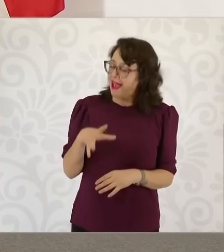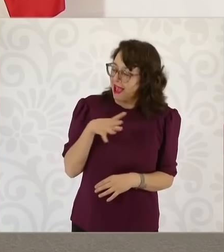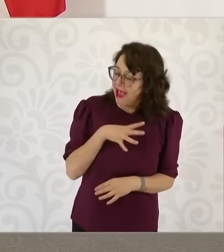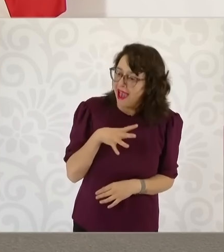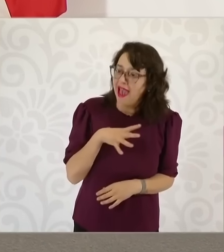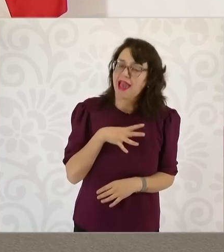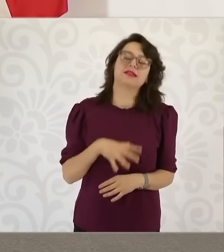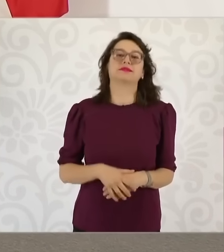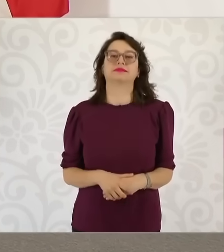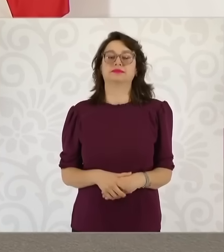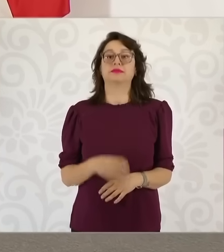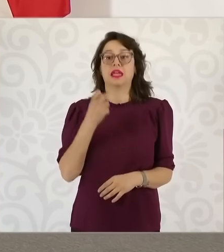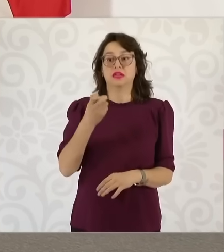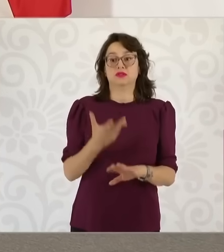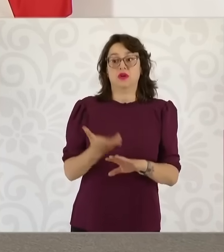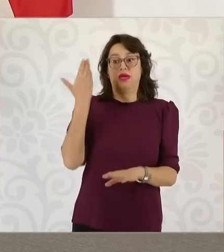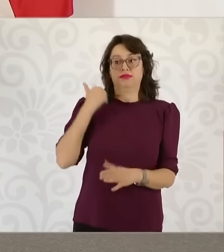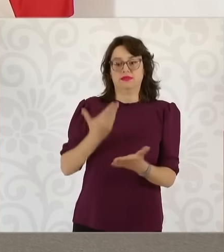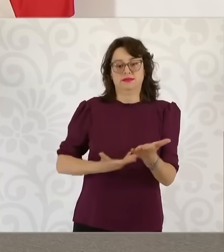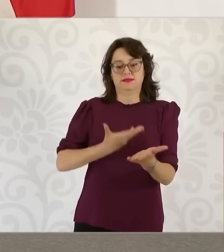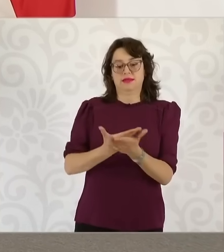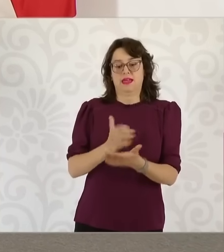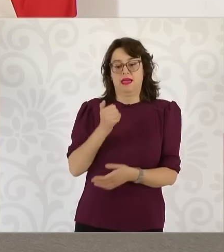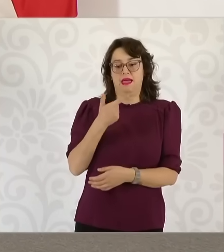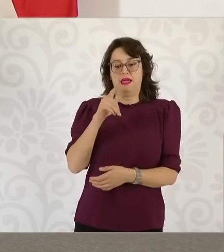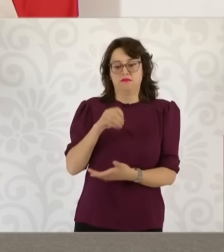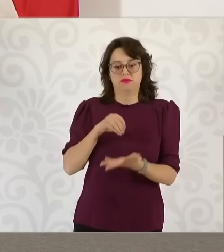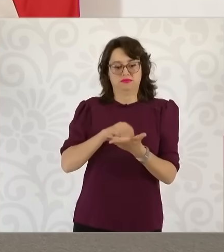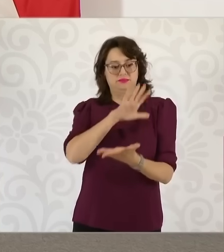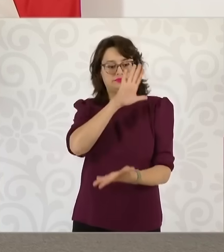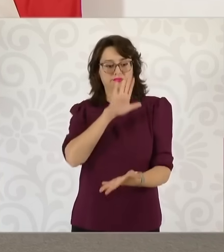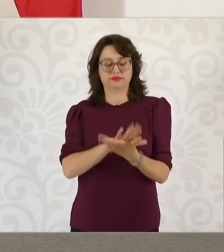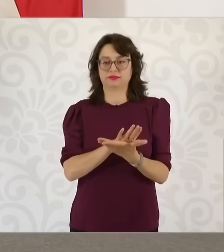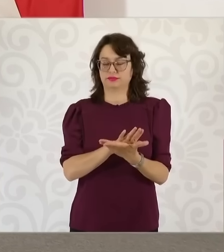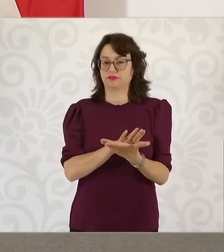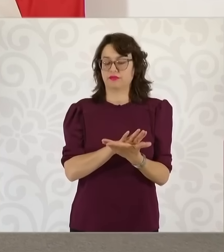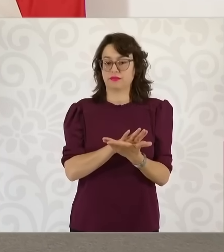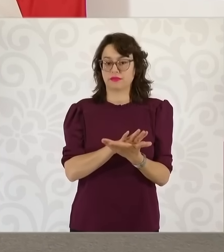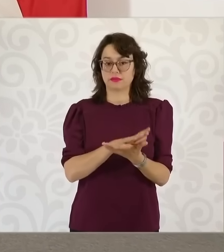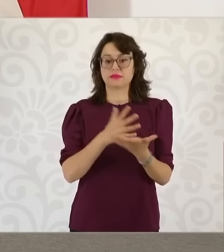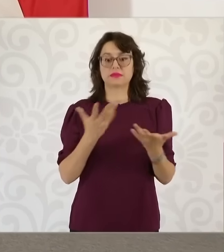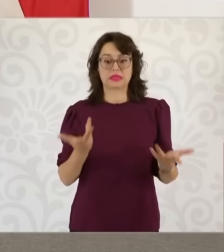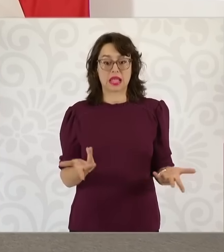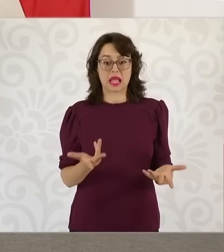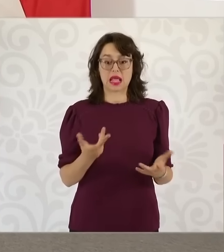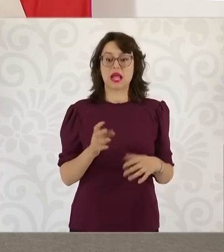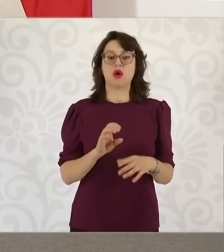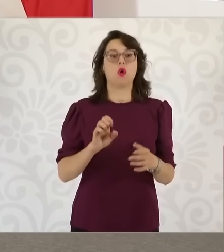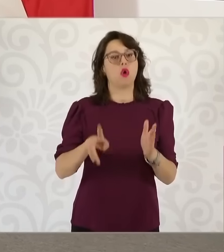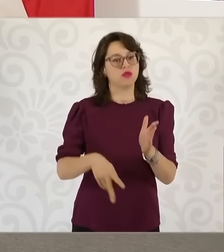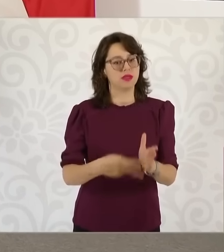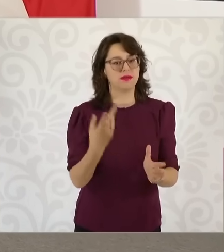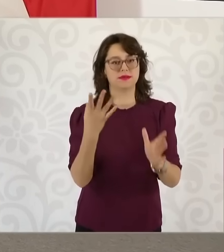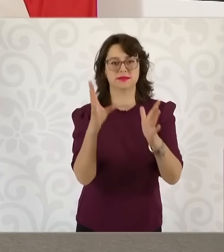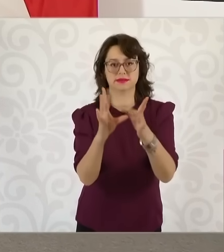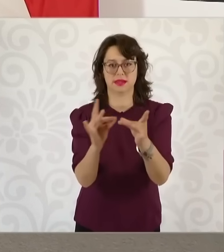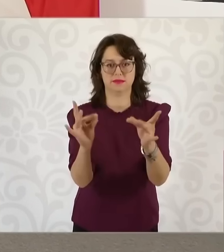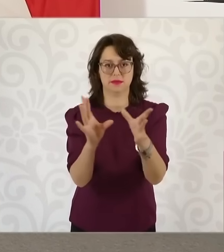ley cómo se alimenta de estos recursos. Entonces, una persona